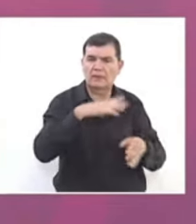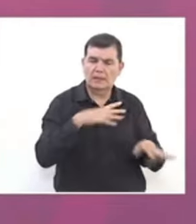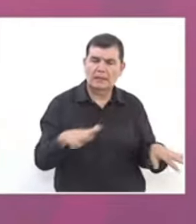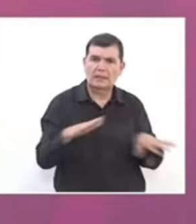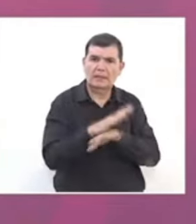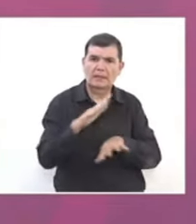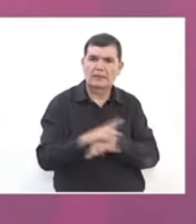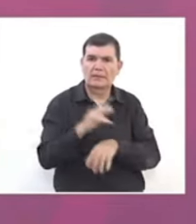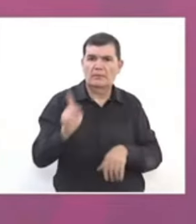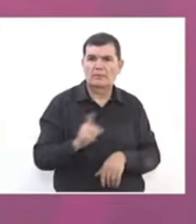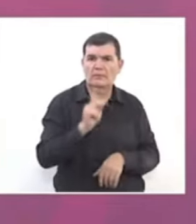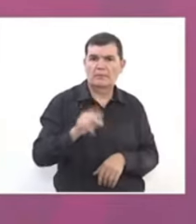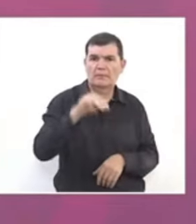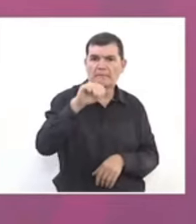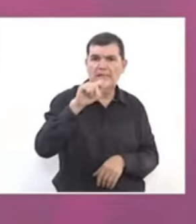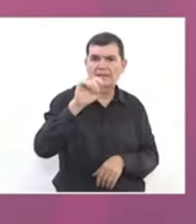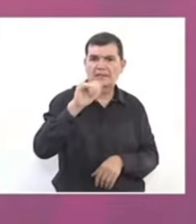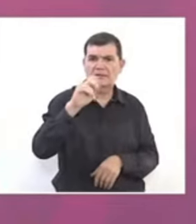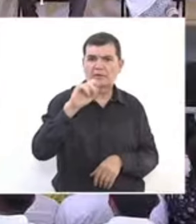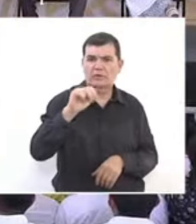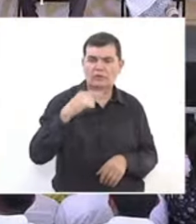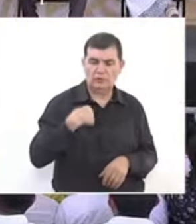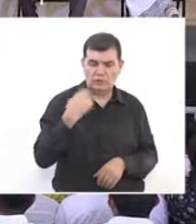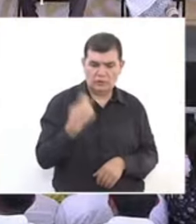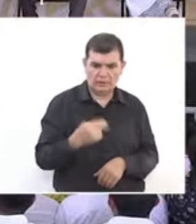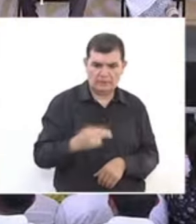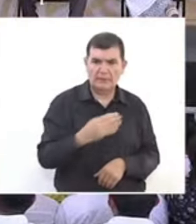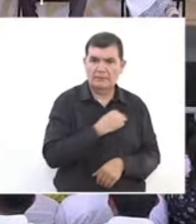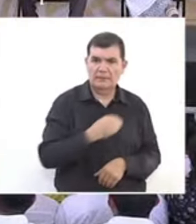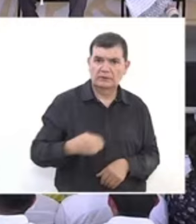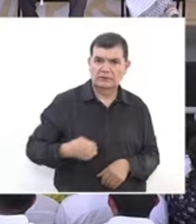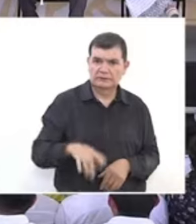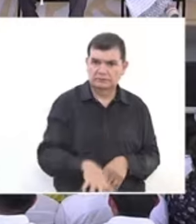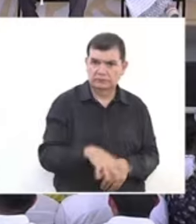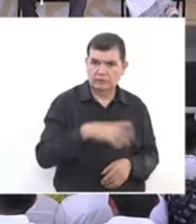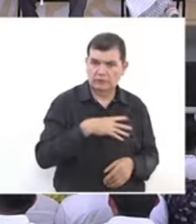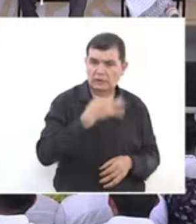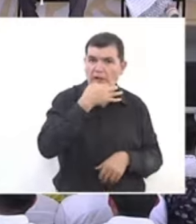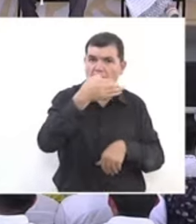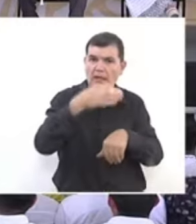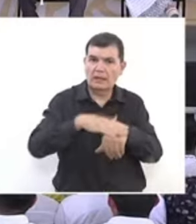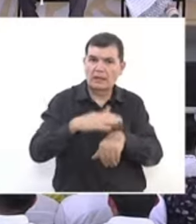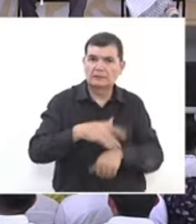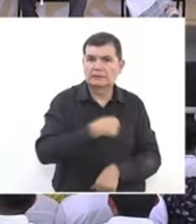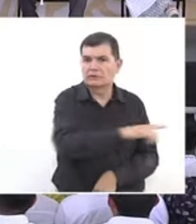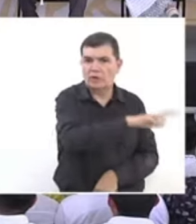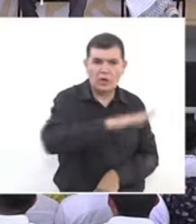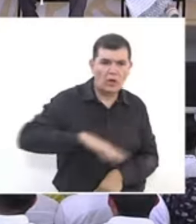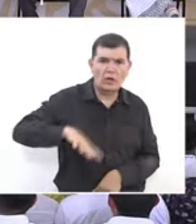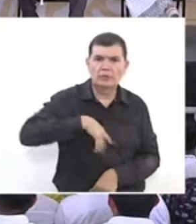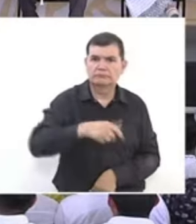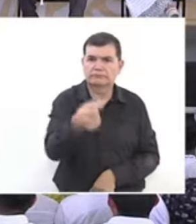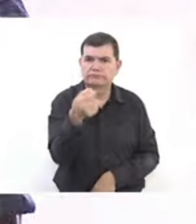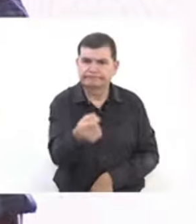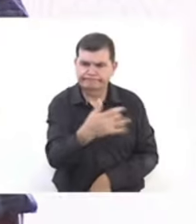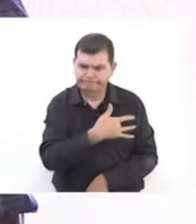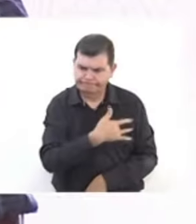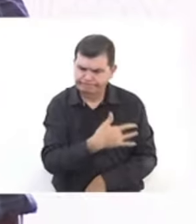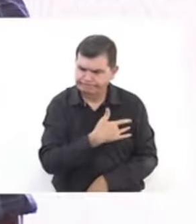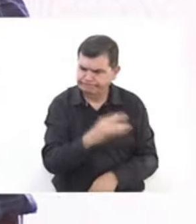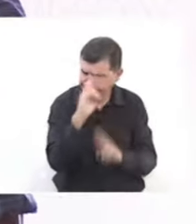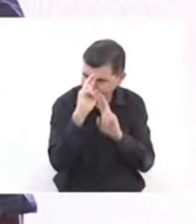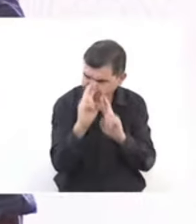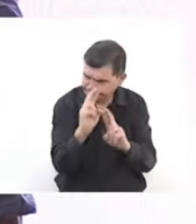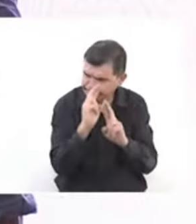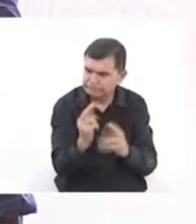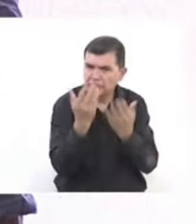de Metlatono. A nombre del municipio de Metlatono, le mandan saludos de corazón y con mucho respeto,